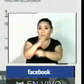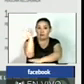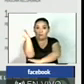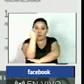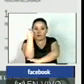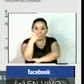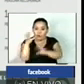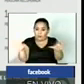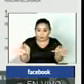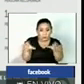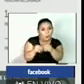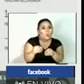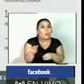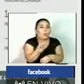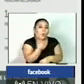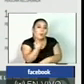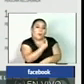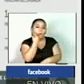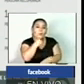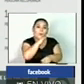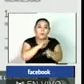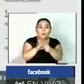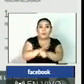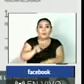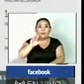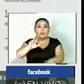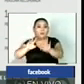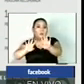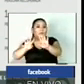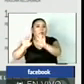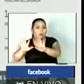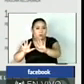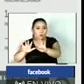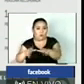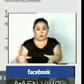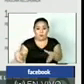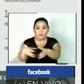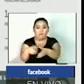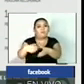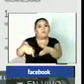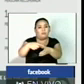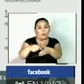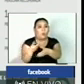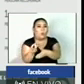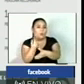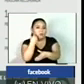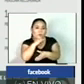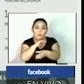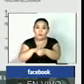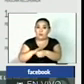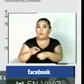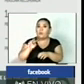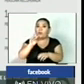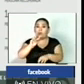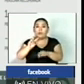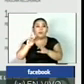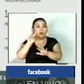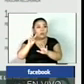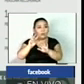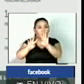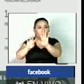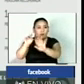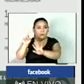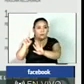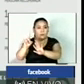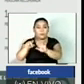El total de casos confirmados 395, casos activos 266, esto se refiere a personas